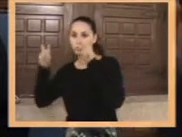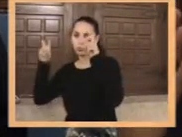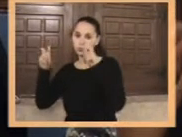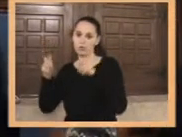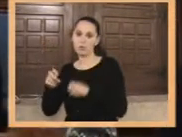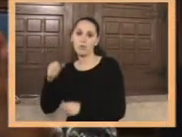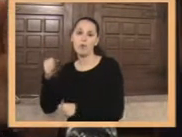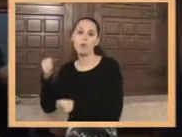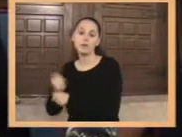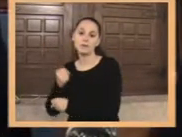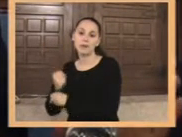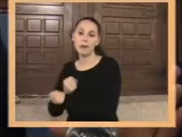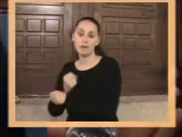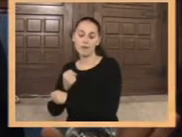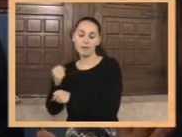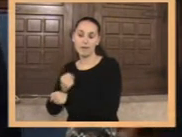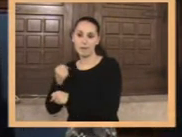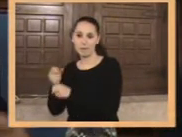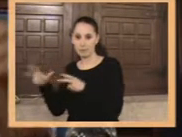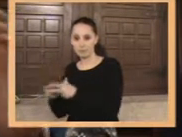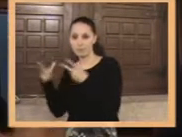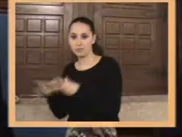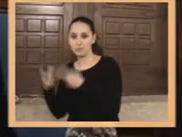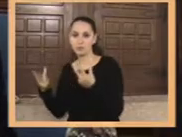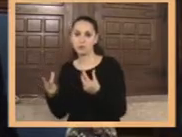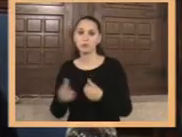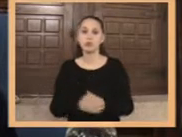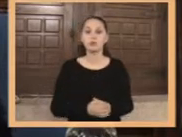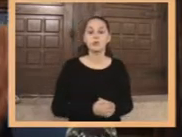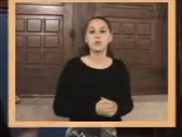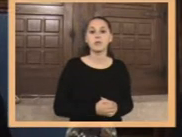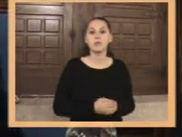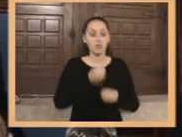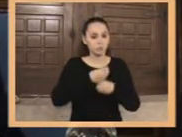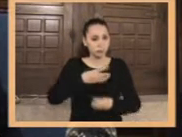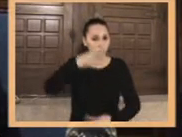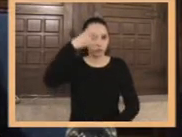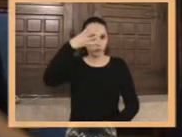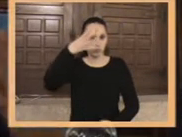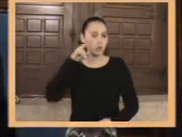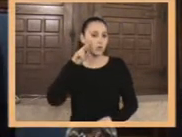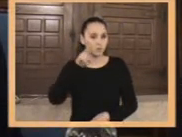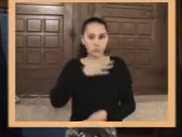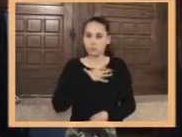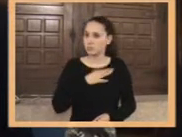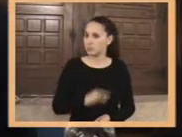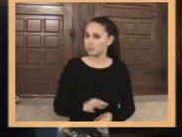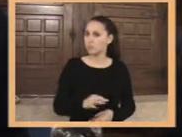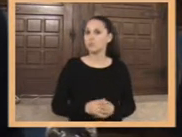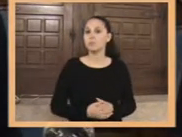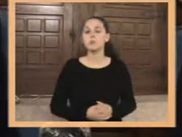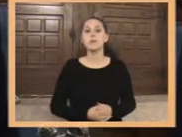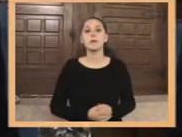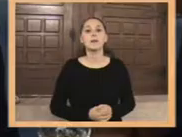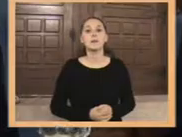todo absolutamente transparente. Ustedes pueden consultar las listas en el departamento de personal, allí los señores técnicos de personal, porque nosotros